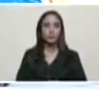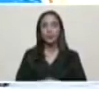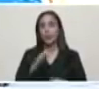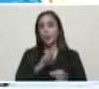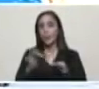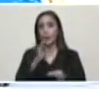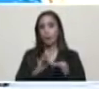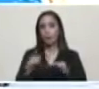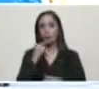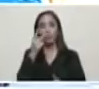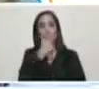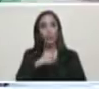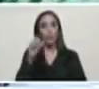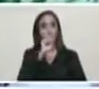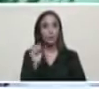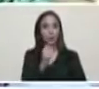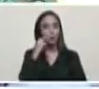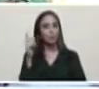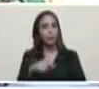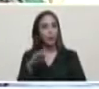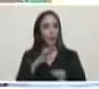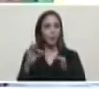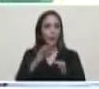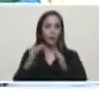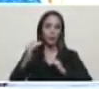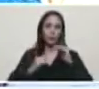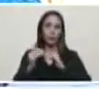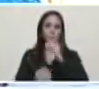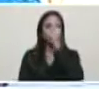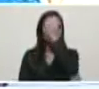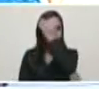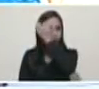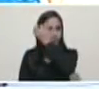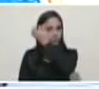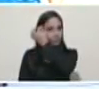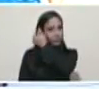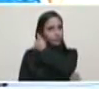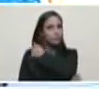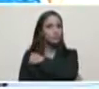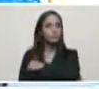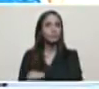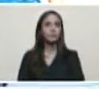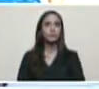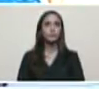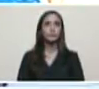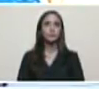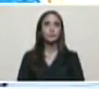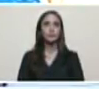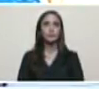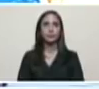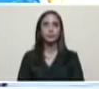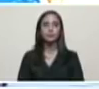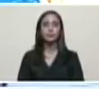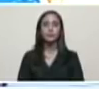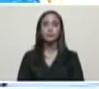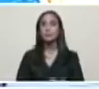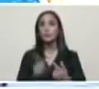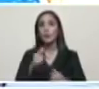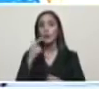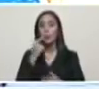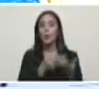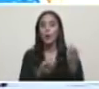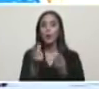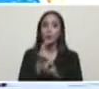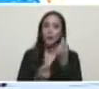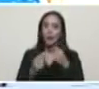en bolívares y en Petro Igualmente me Proponen la solicitud de un conjunto de recursos